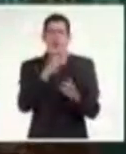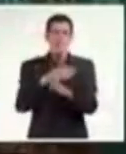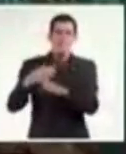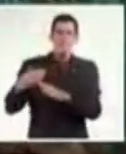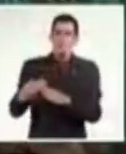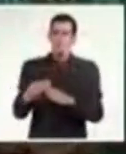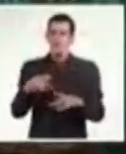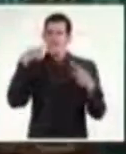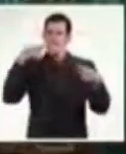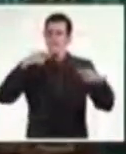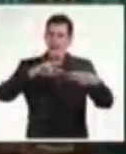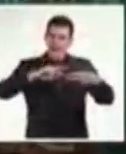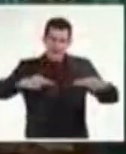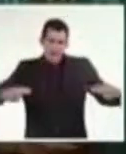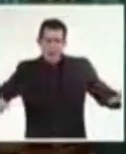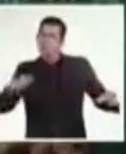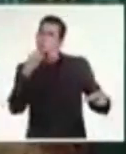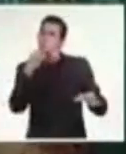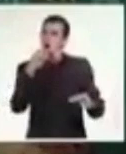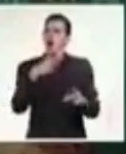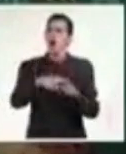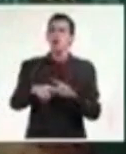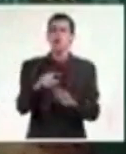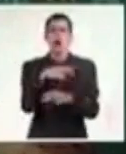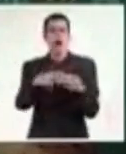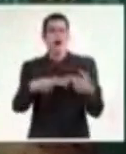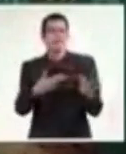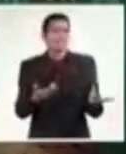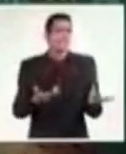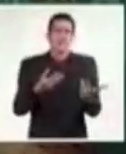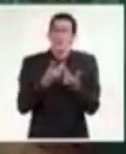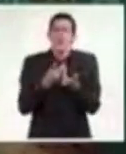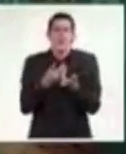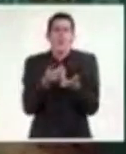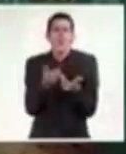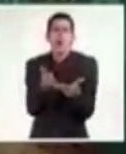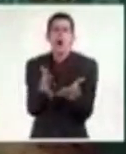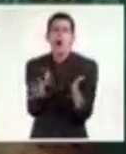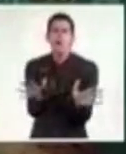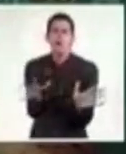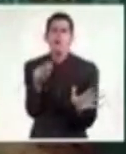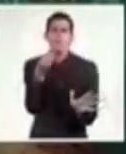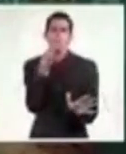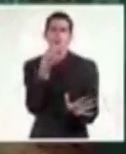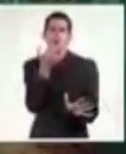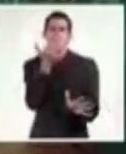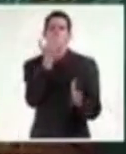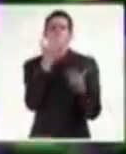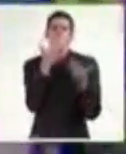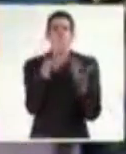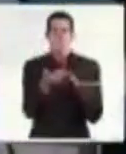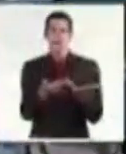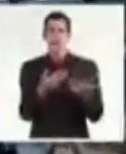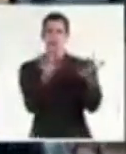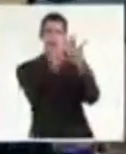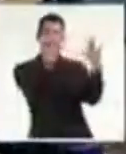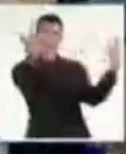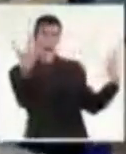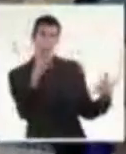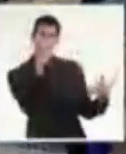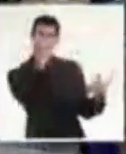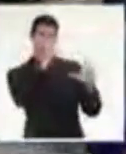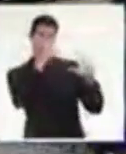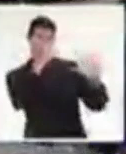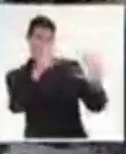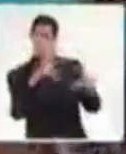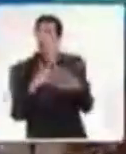picado, a veces hablaban de plomo, o cualquier cosa que pueda hacerle daño, que pueda... Un caso